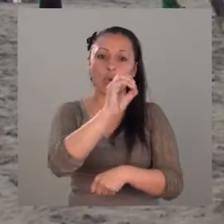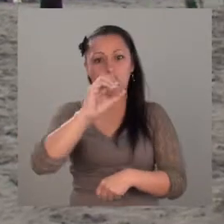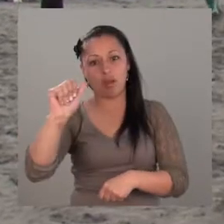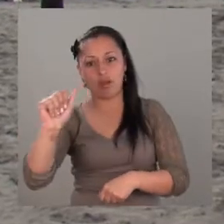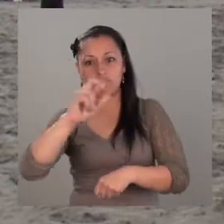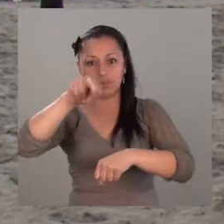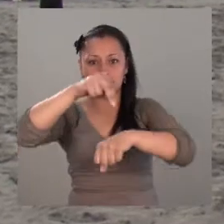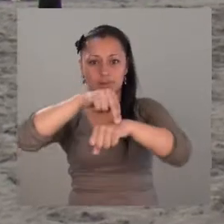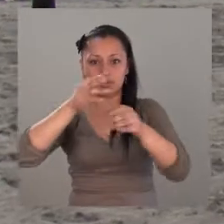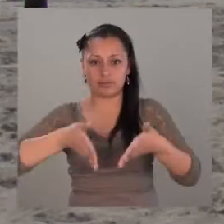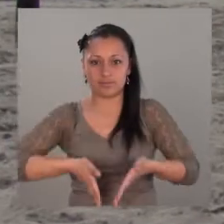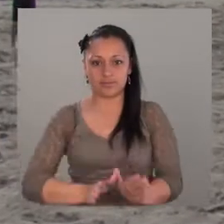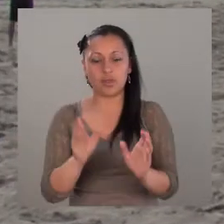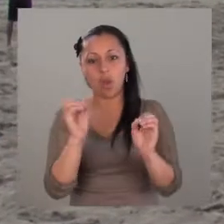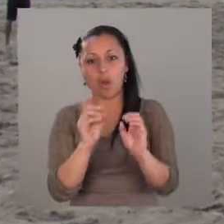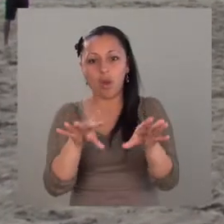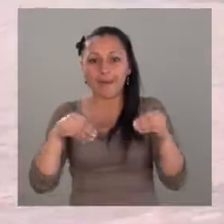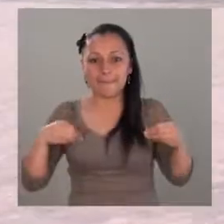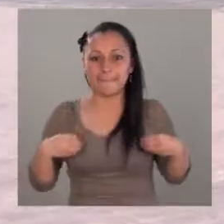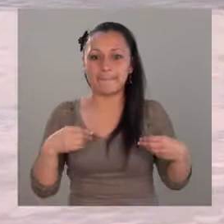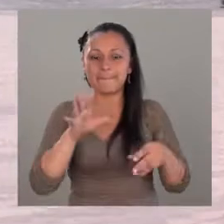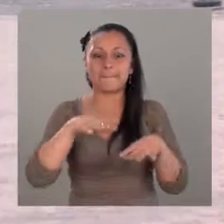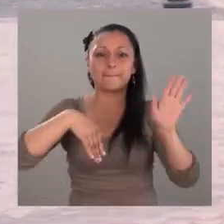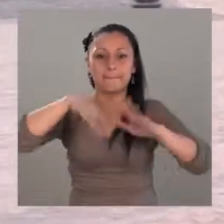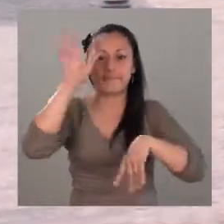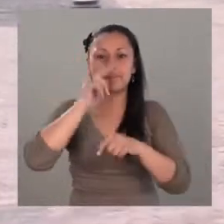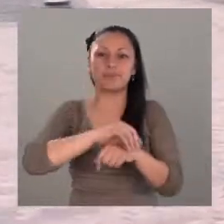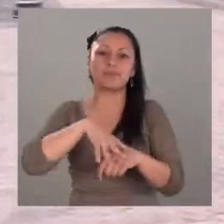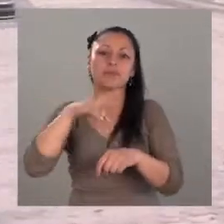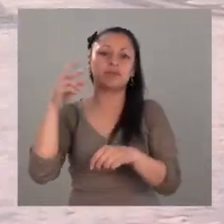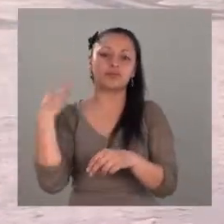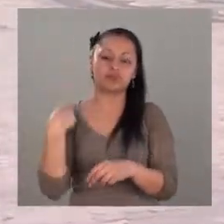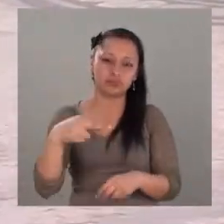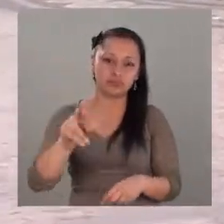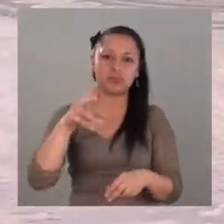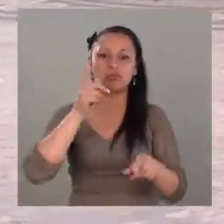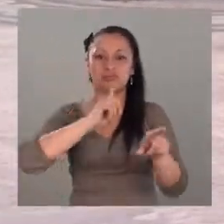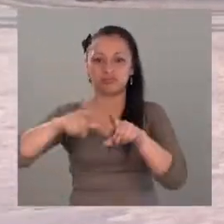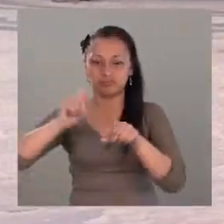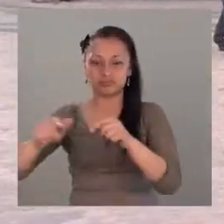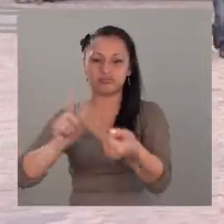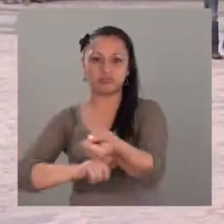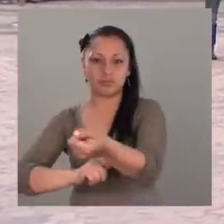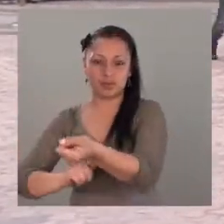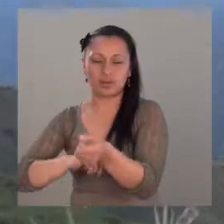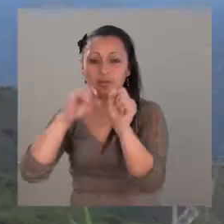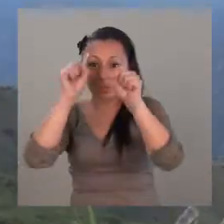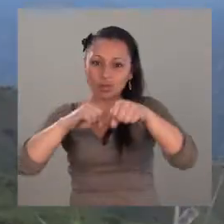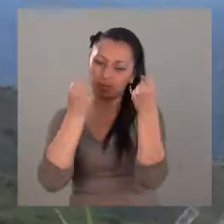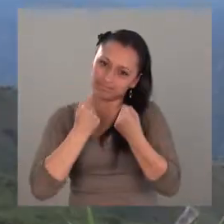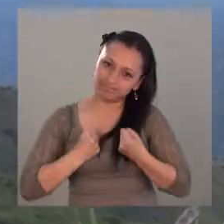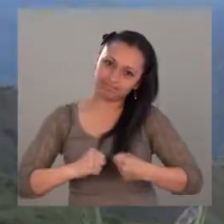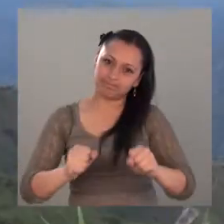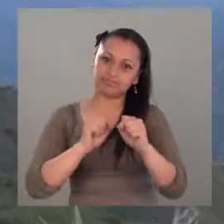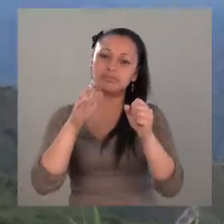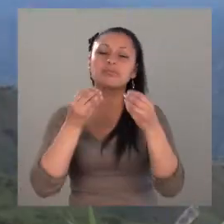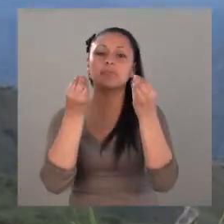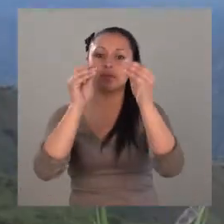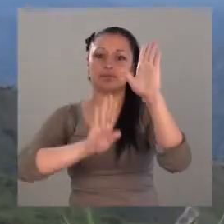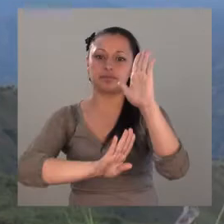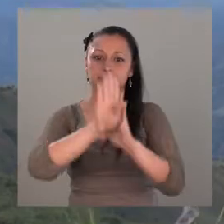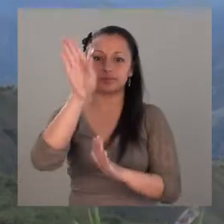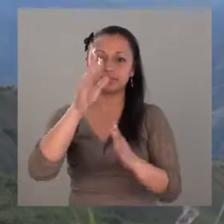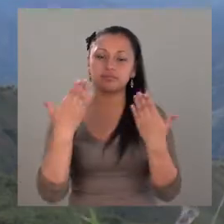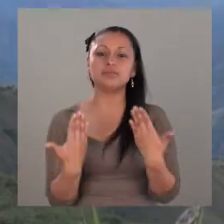los nariñenses, de nacimiento o de adopción, más allá de su credo, raza, ideología o condición social, con la unión de esfuerzos por el